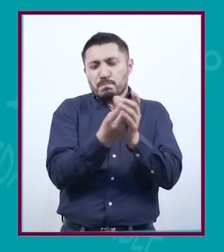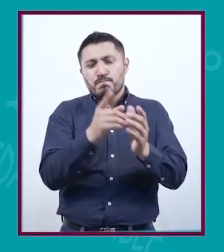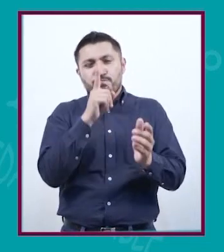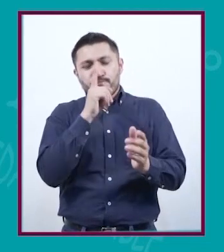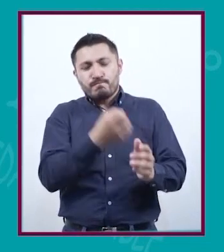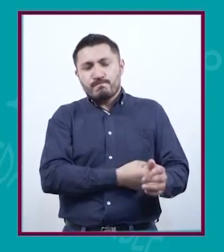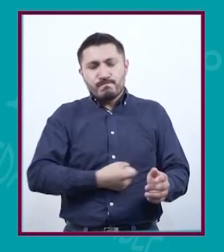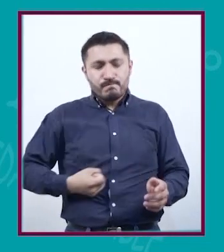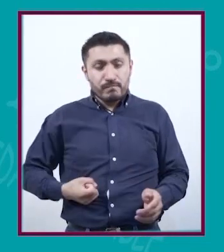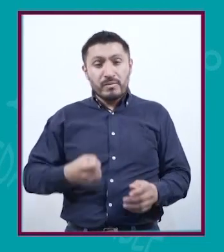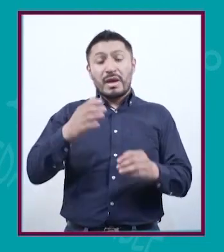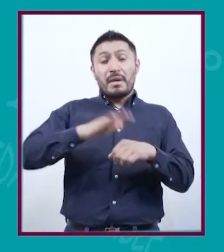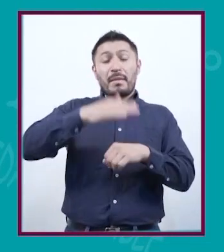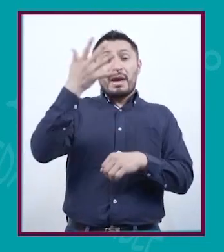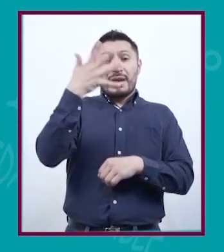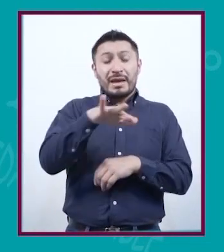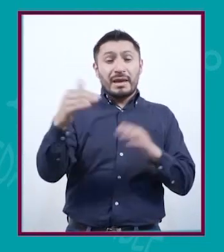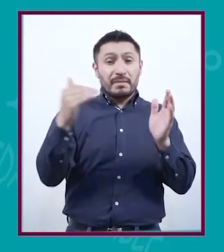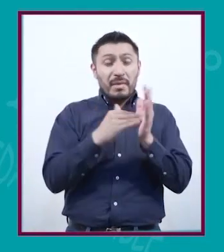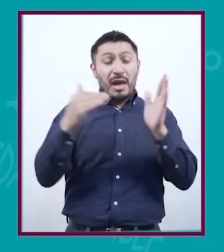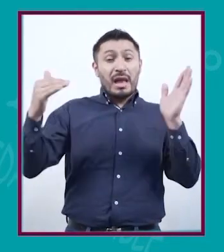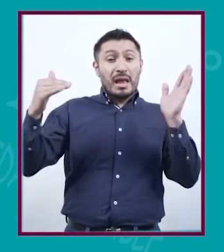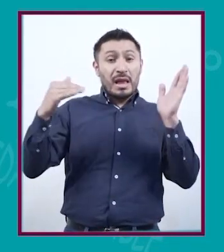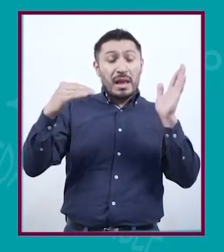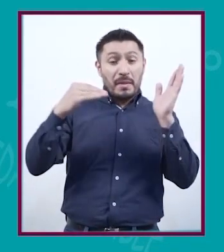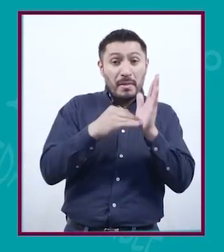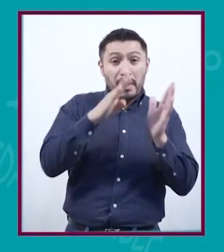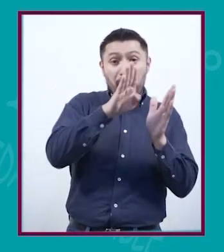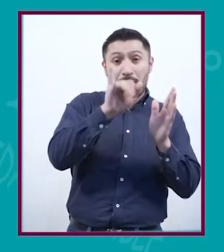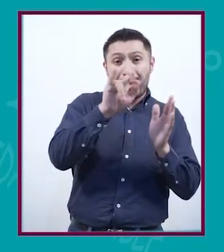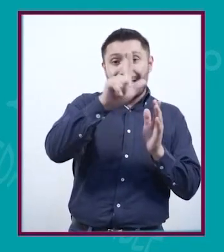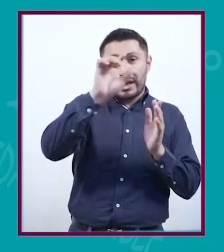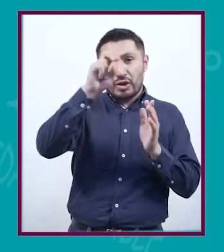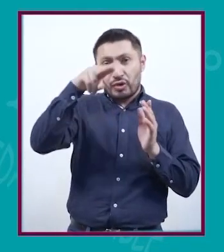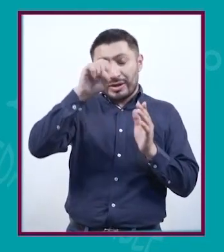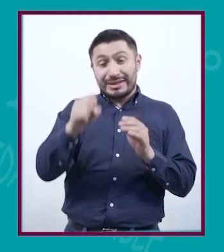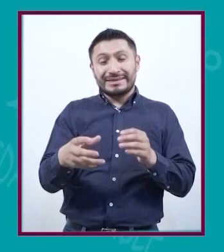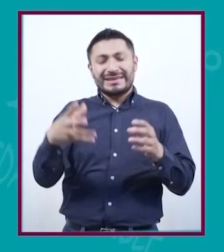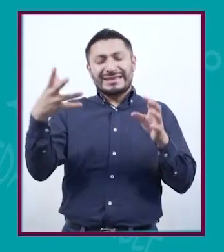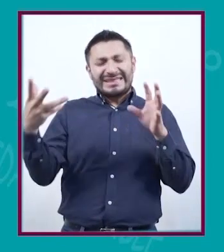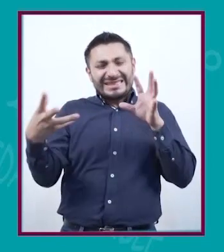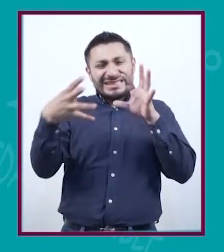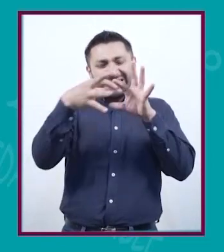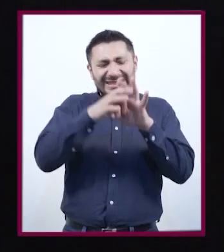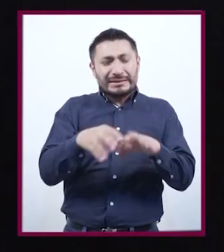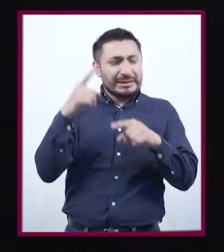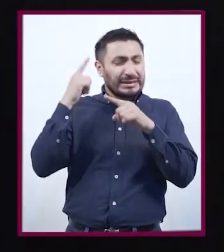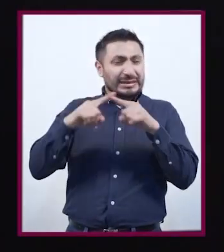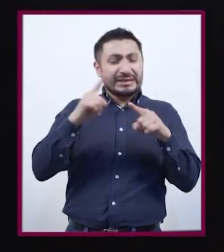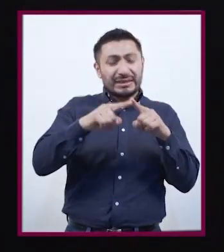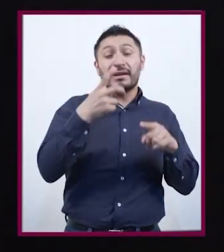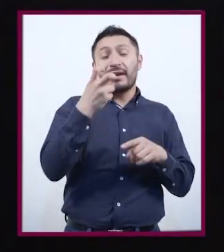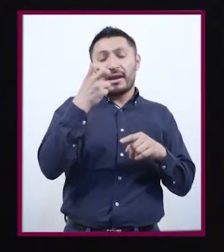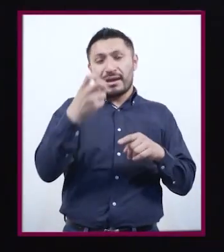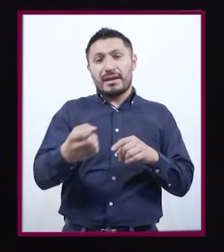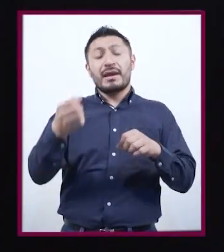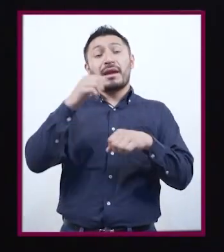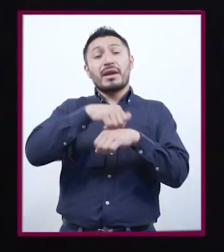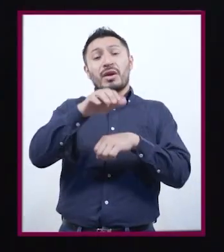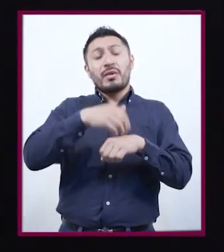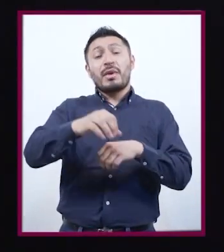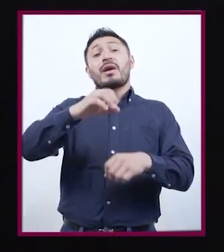cuya combinación daba a su vez más de 10.000 billones de combinaciones distintas. Para decirlo más